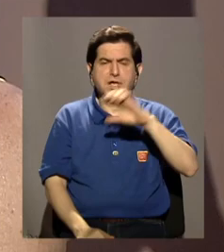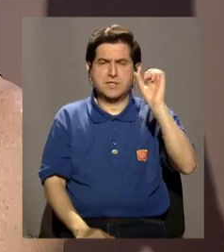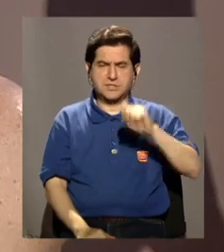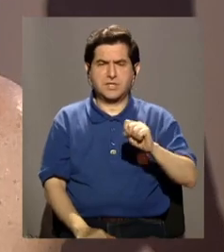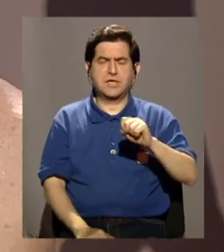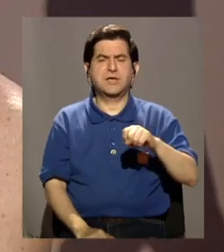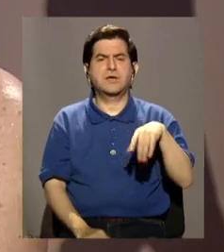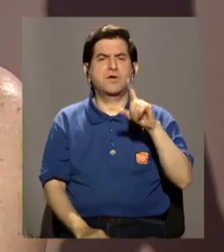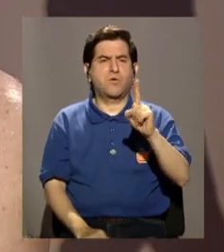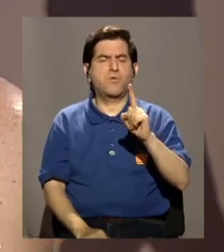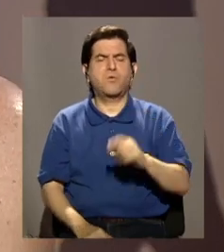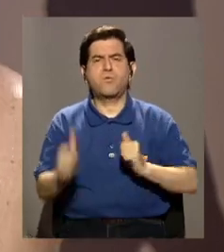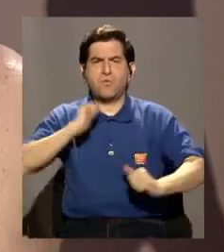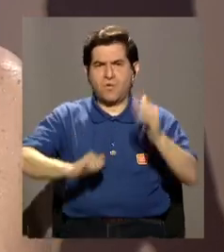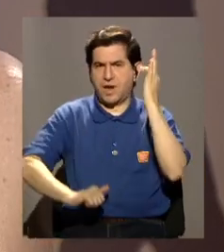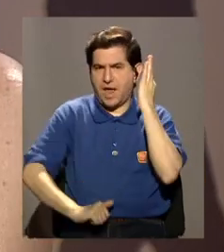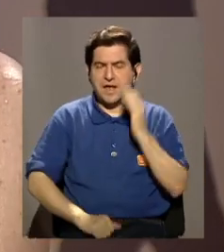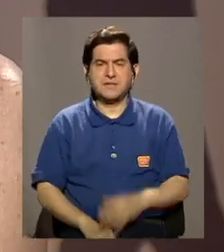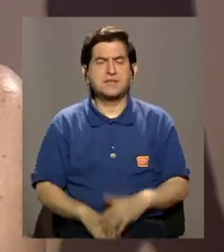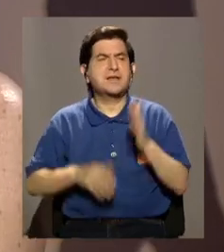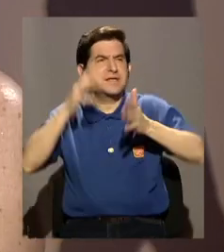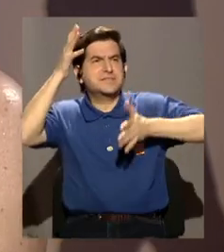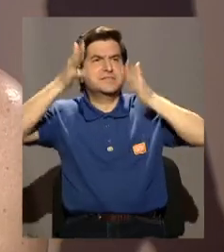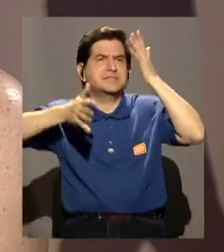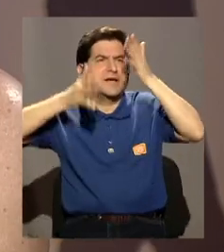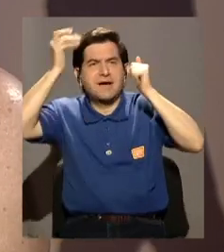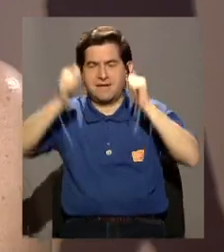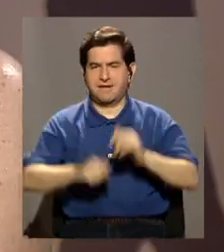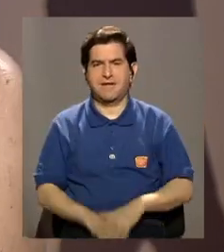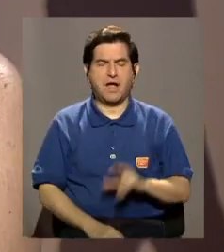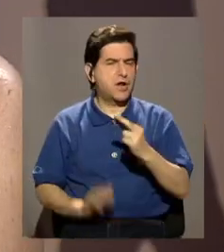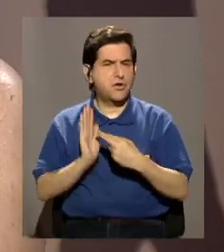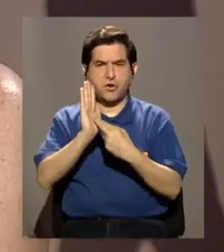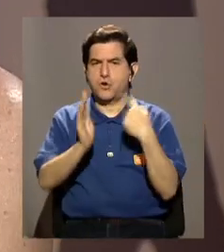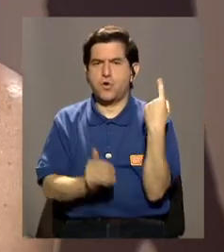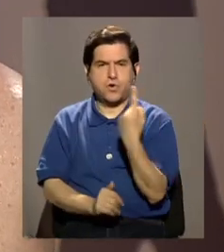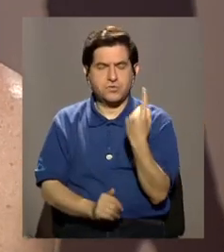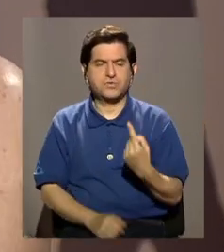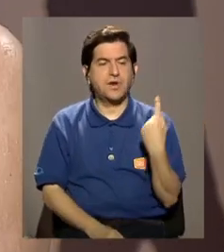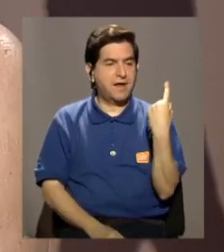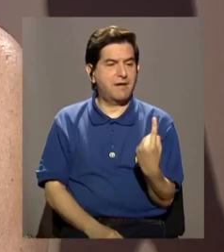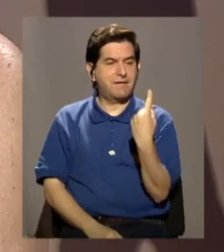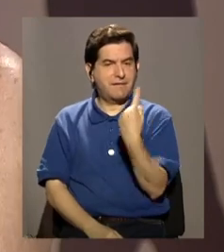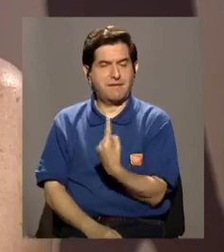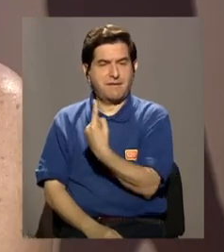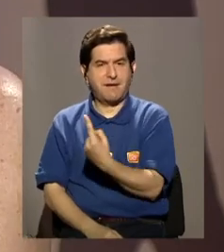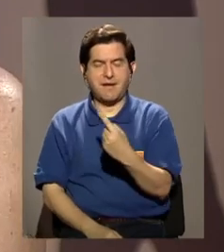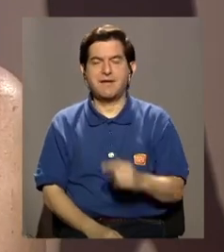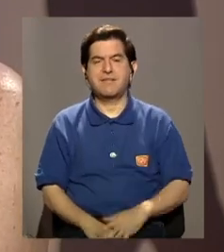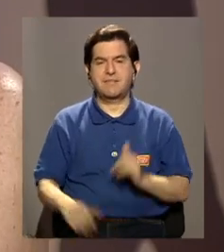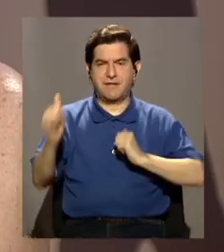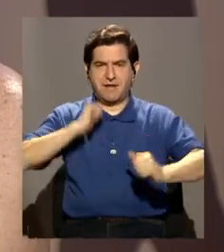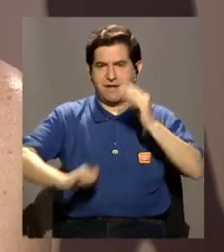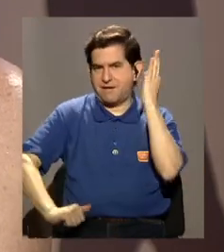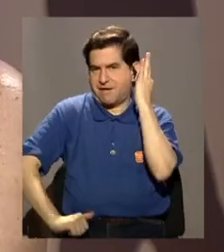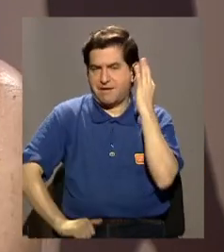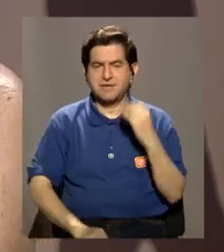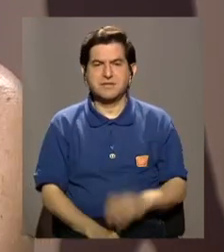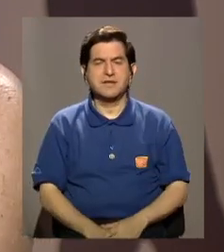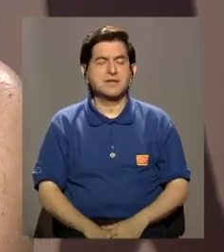actriz no es una intérprete una actriz es una creadora y entonces cada actriz siempre le va a